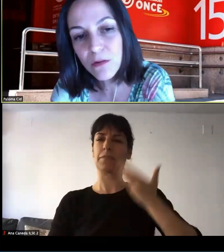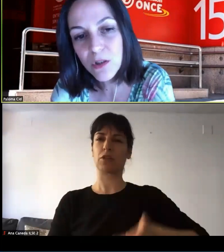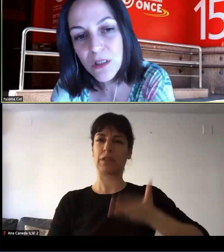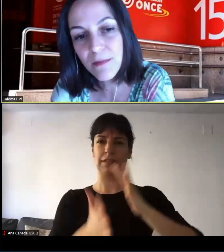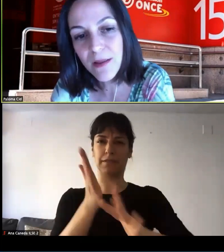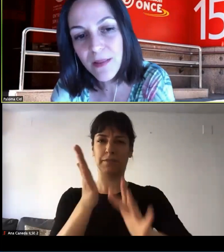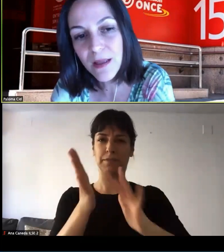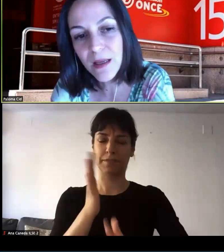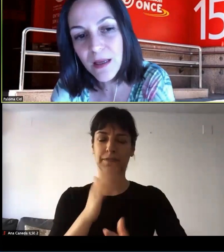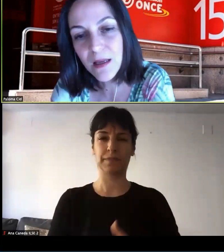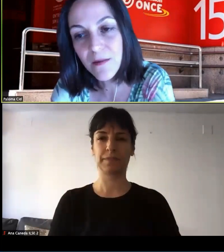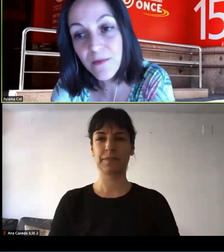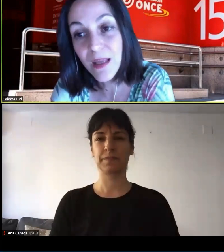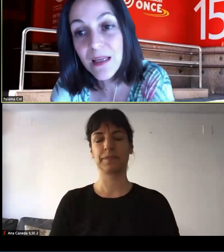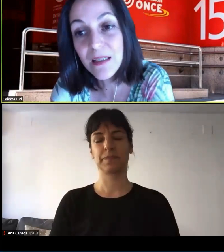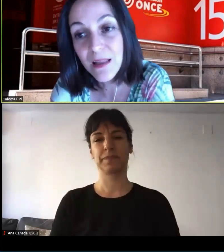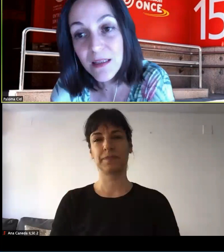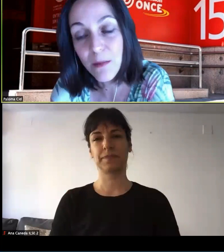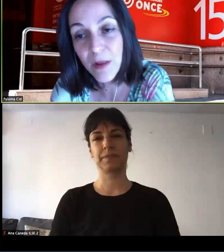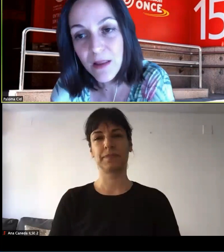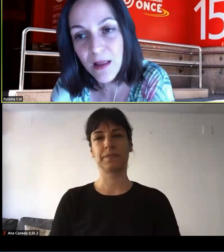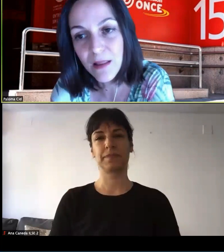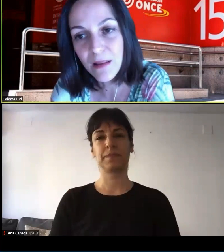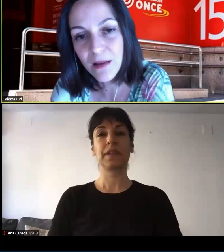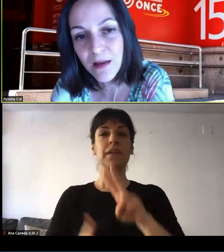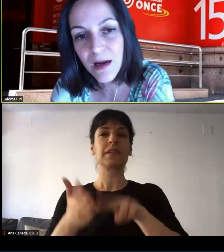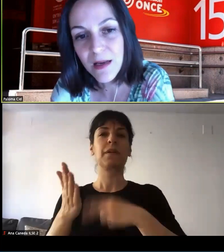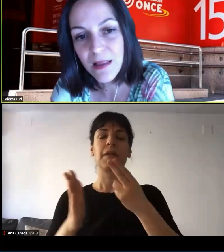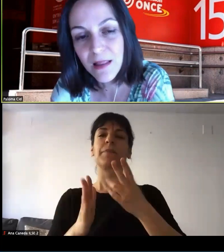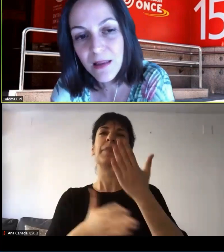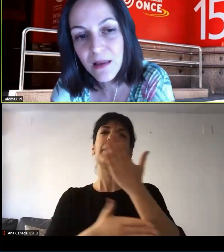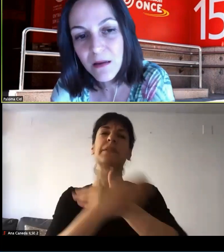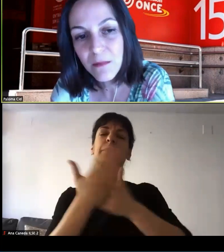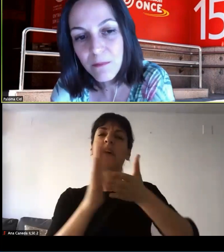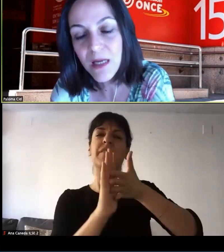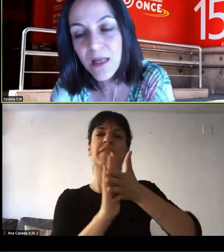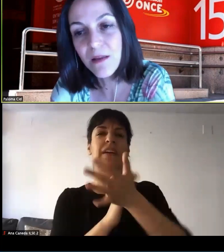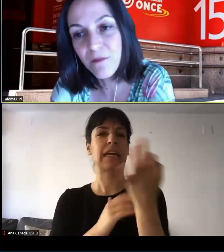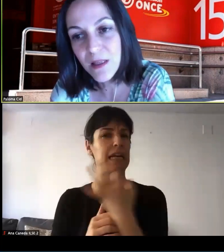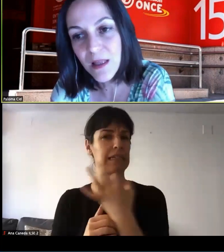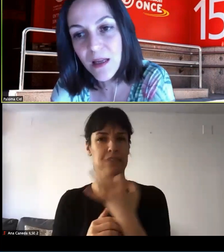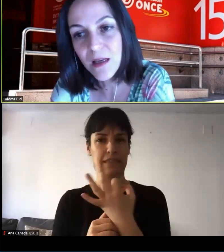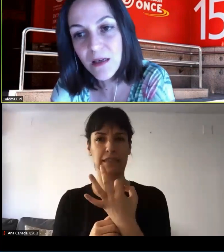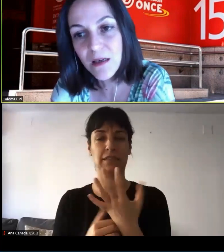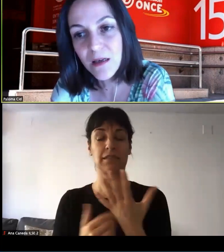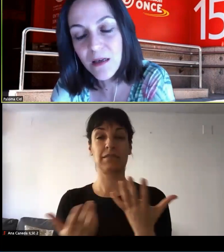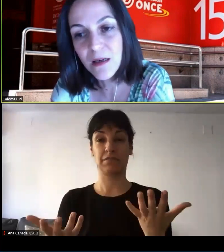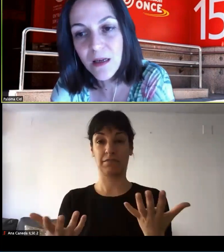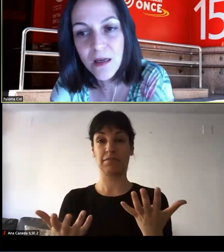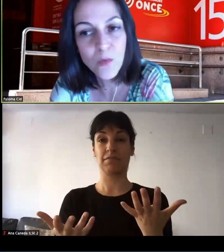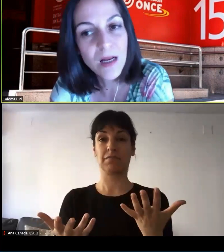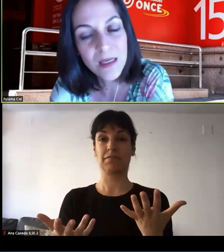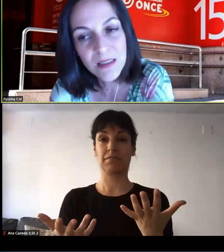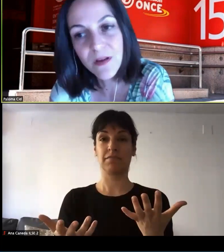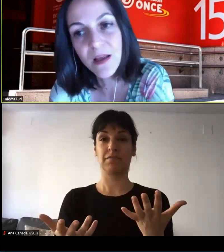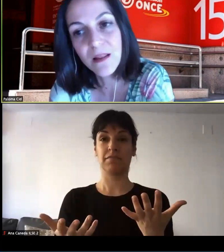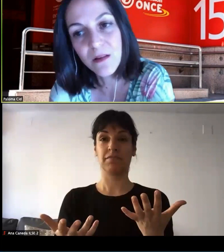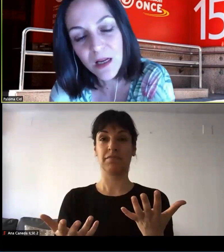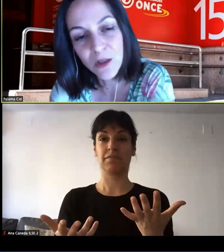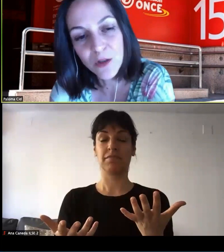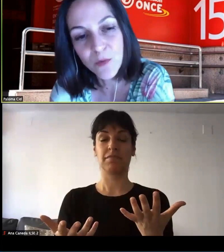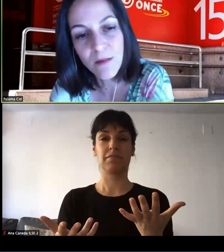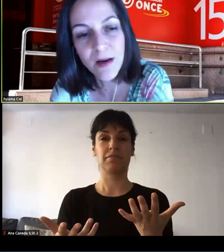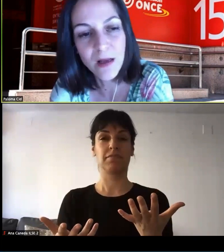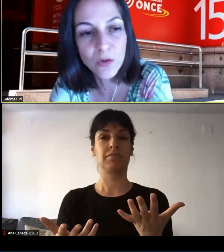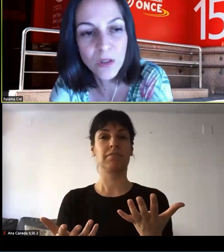Primero, nos habla de qué es la discapacidad, que en realidad viene definida en una clasificación de la